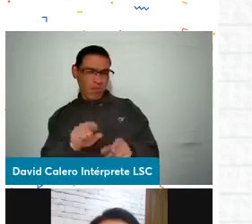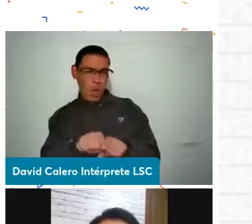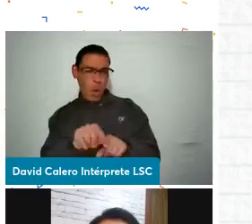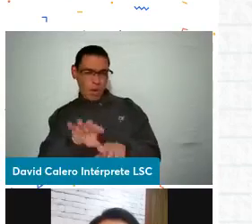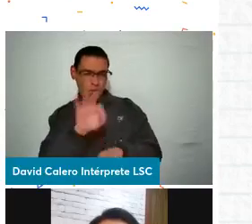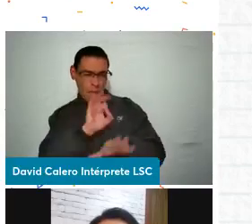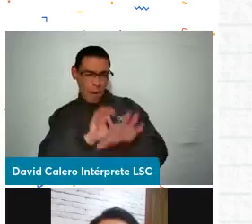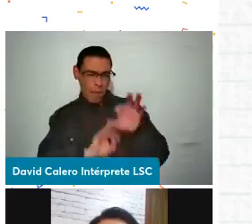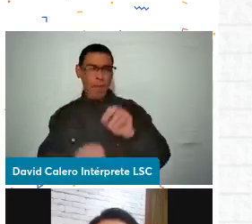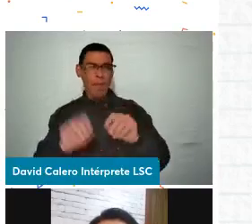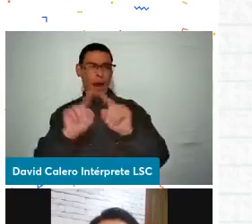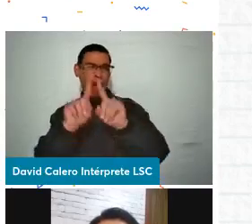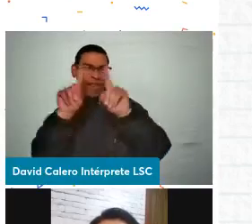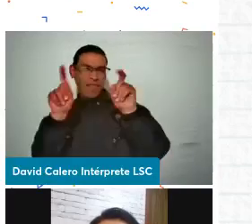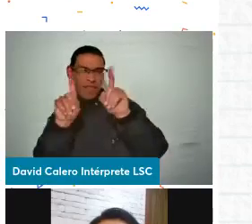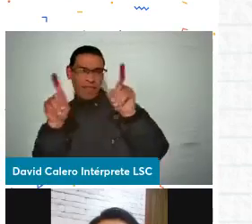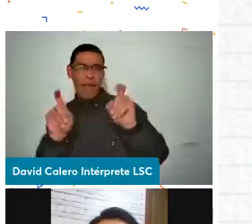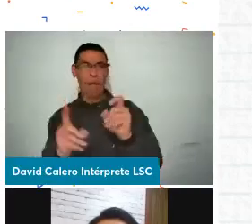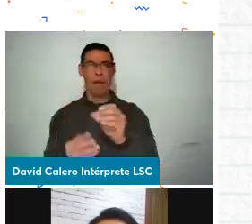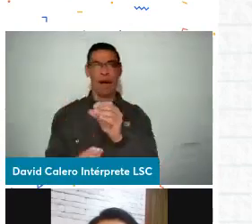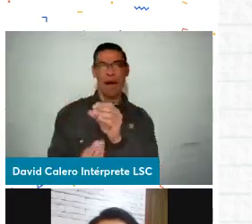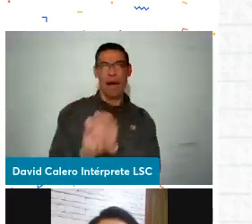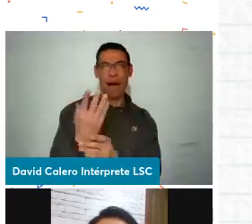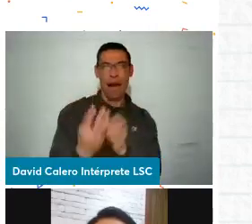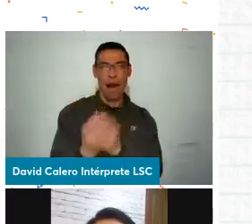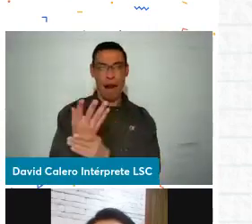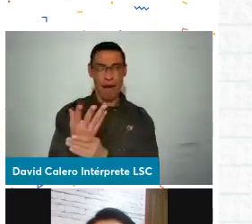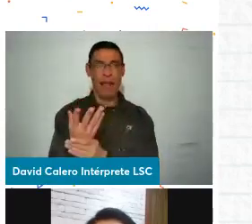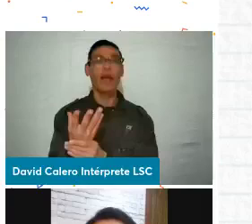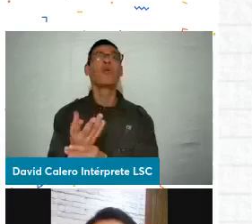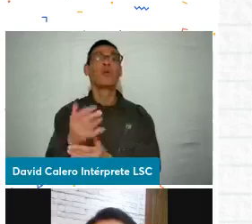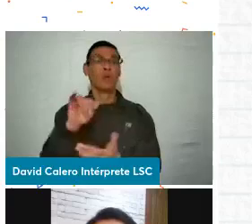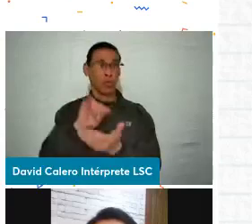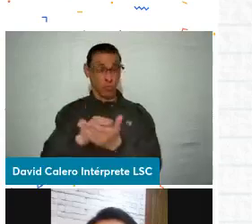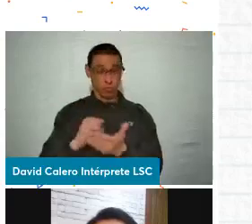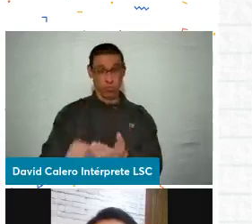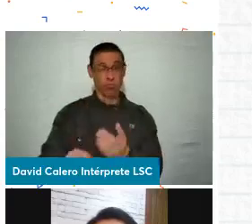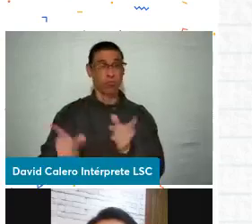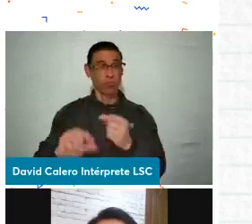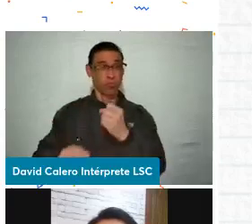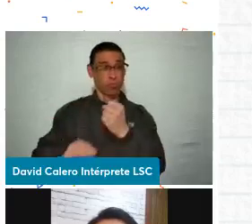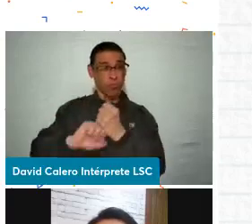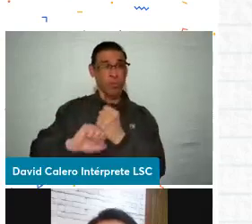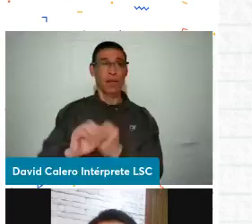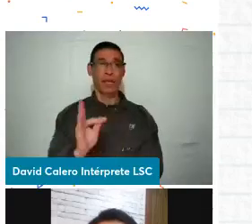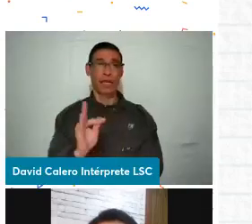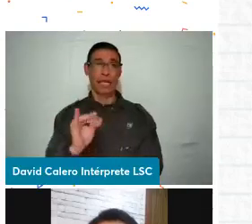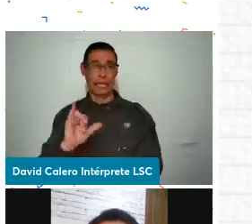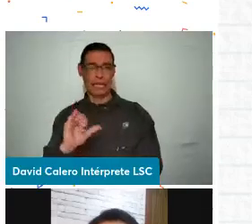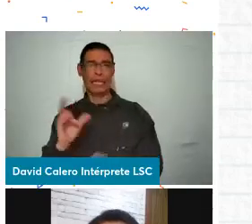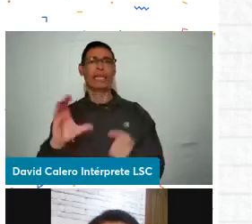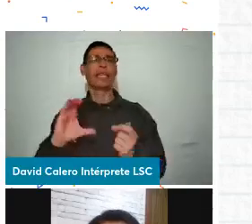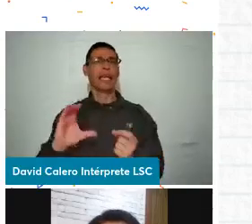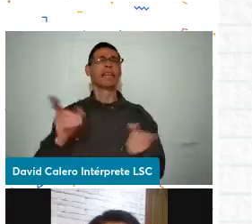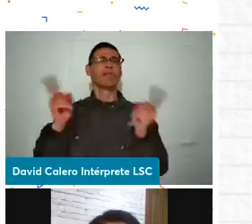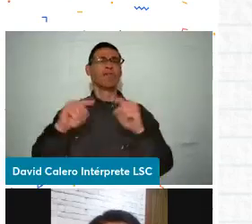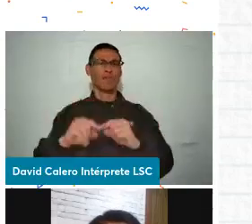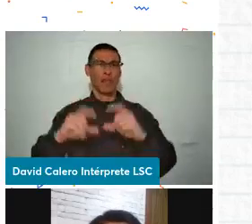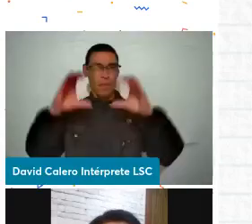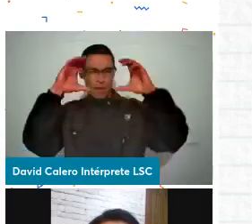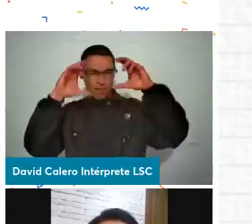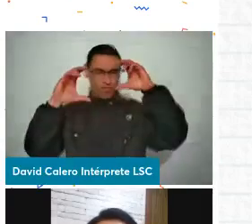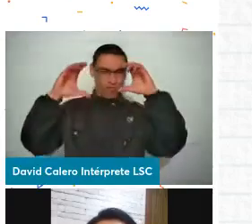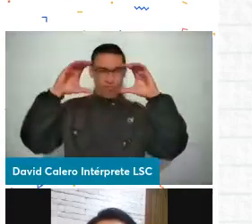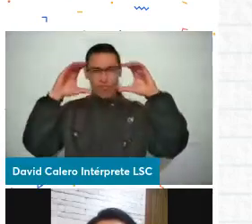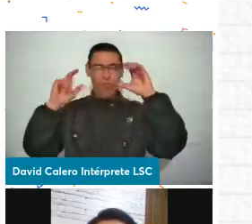diferentes recursos apoyados de las TIC y especialmente de la realidad aumentada como estrategia para nuestro proceso de